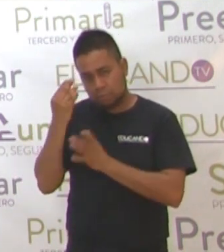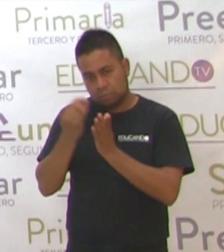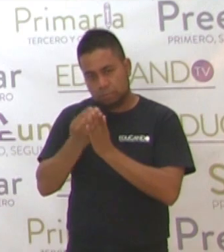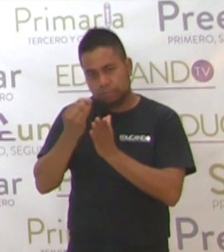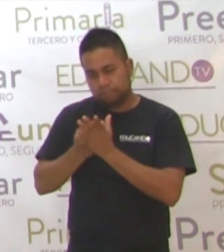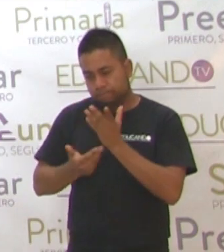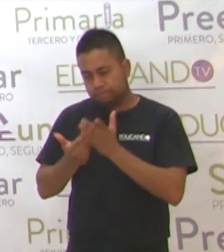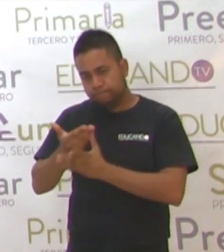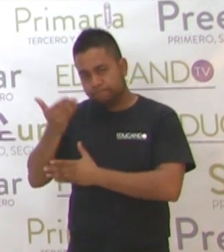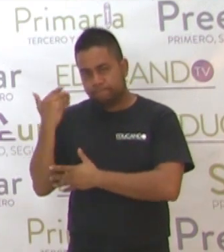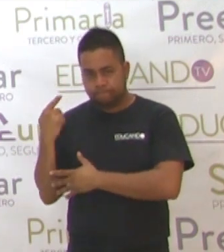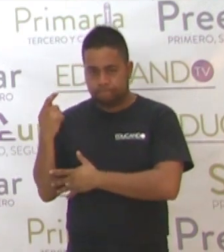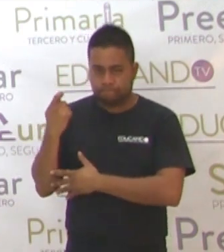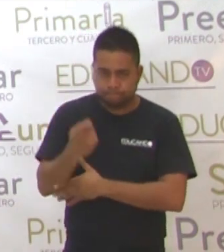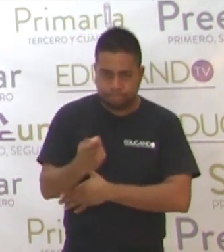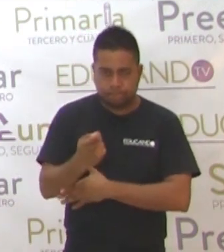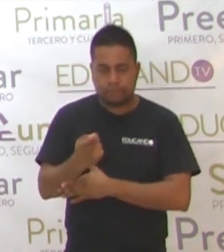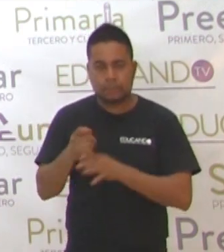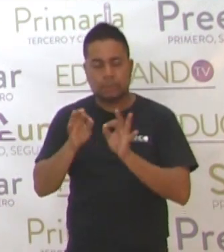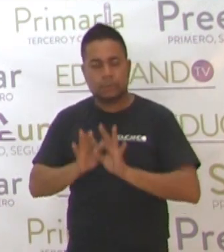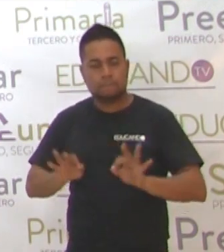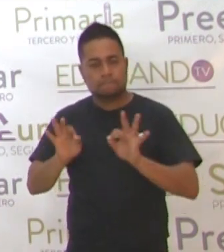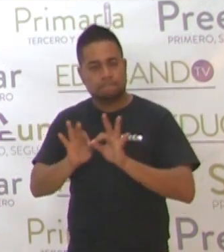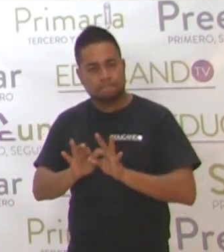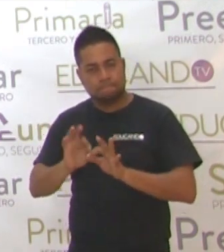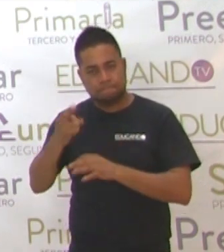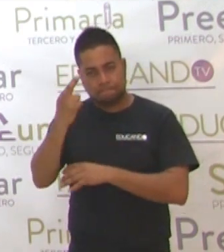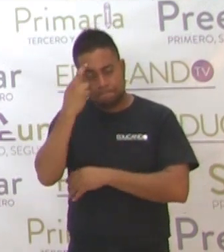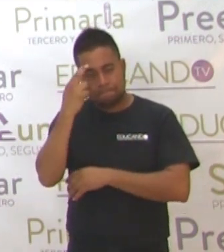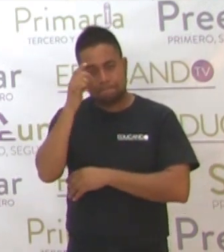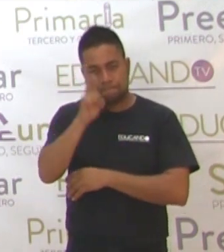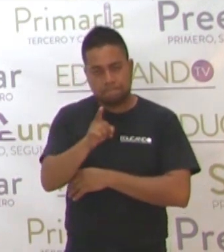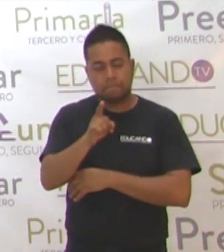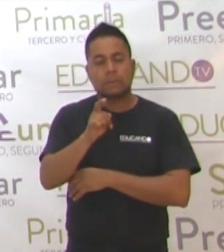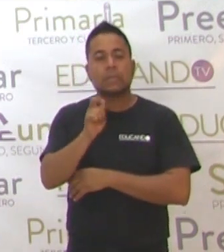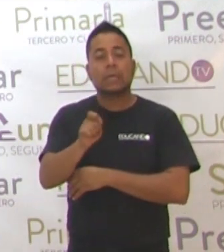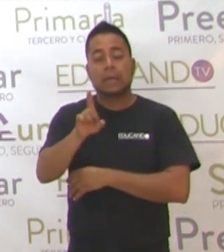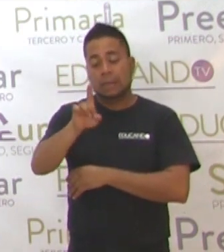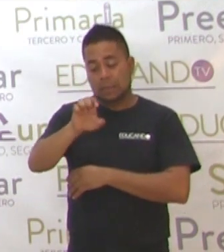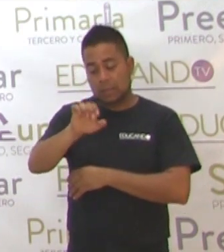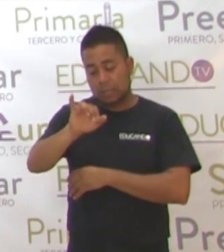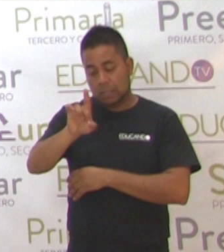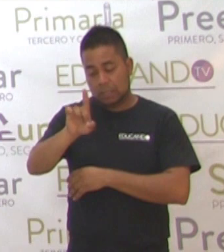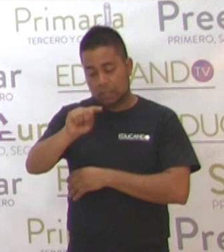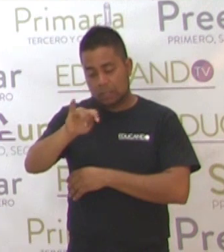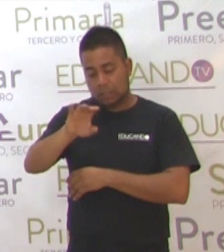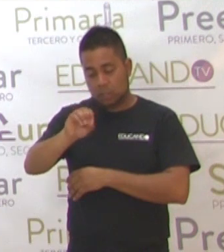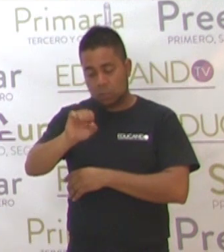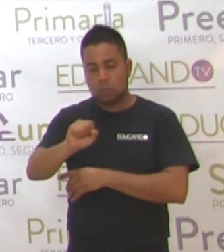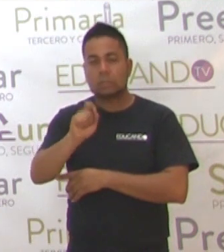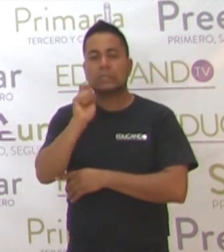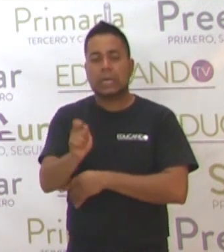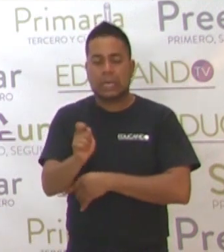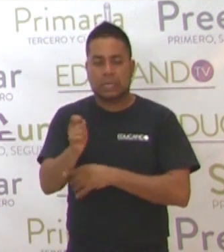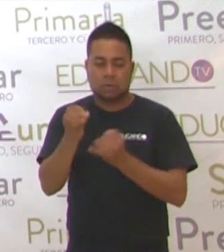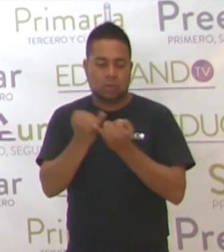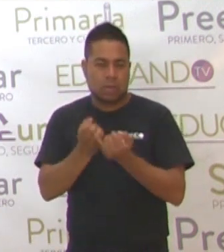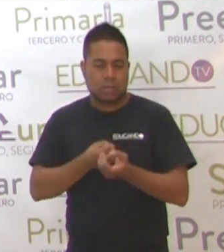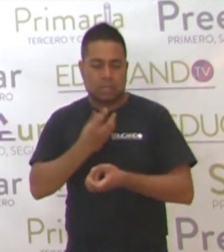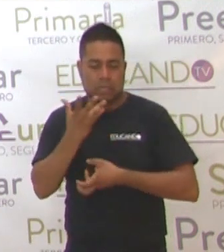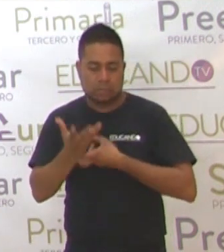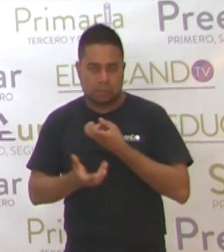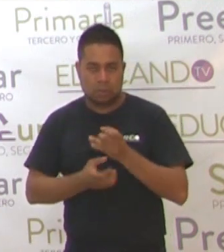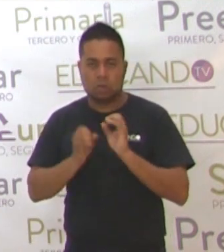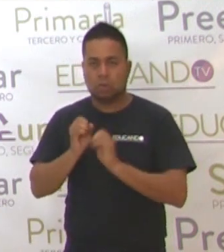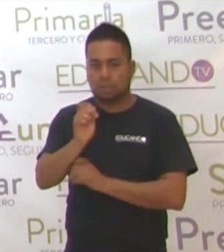muy importante recordar que los dípticos son expresiones bien expresiones o palabras